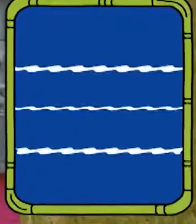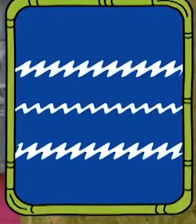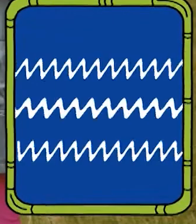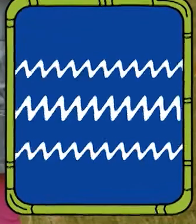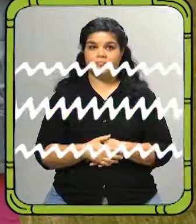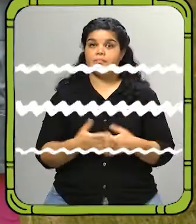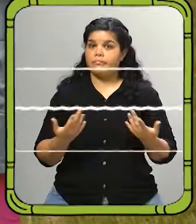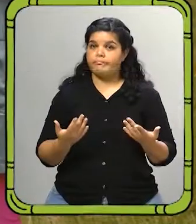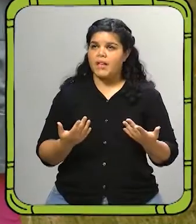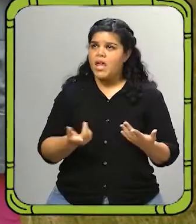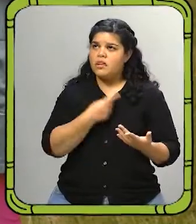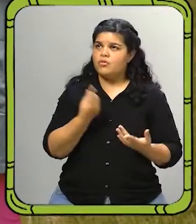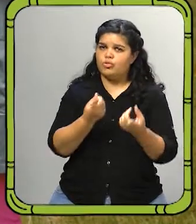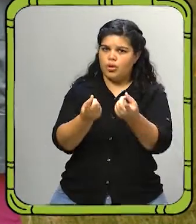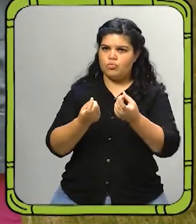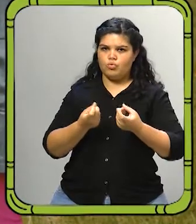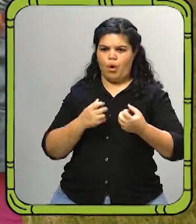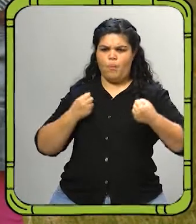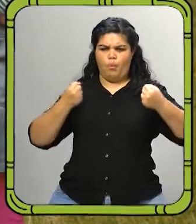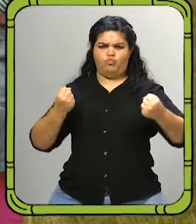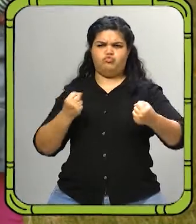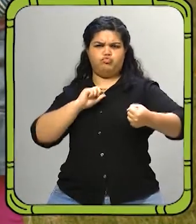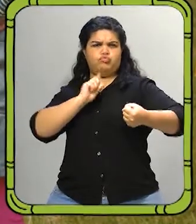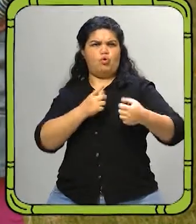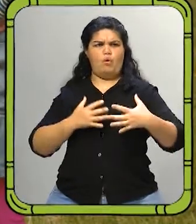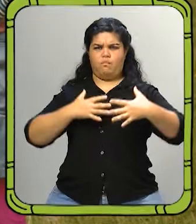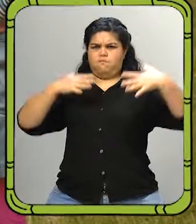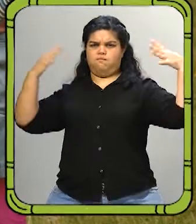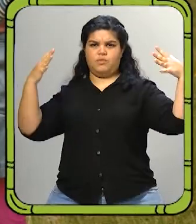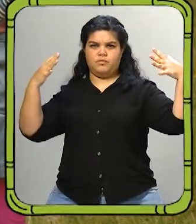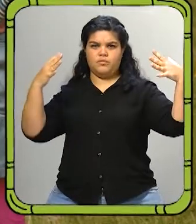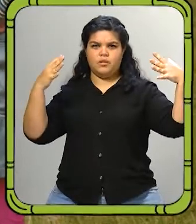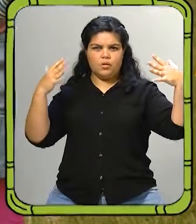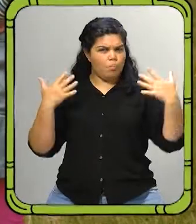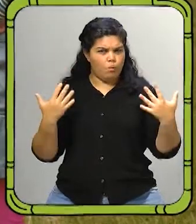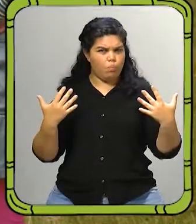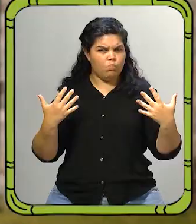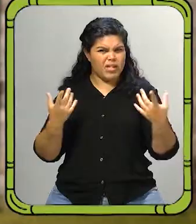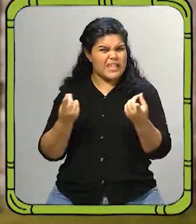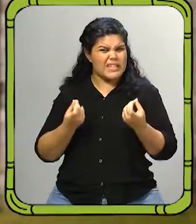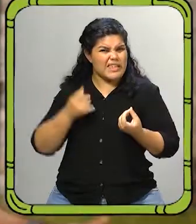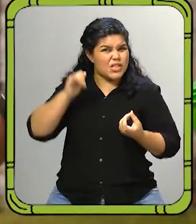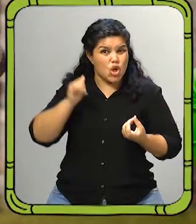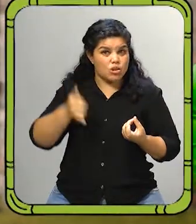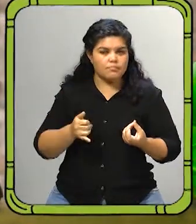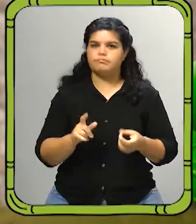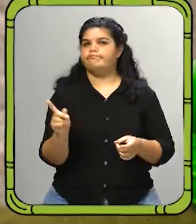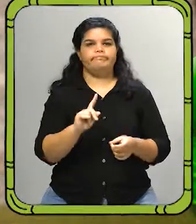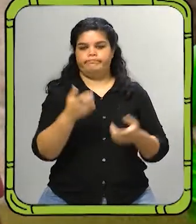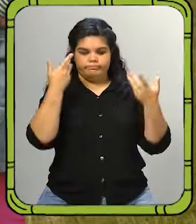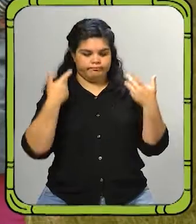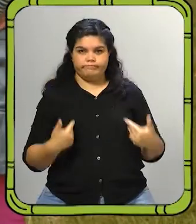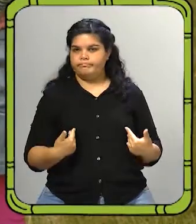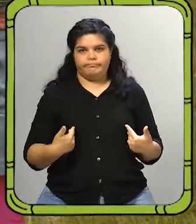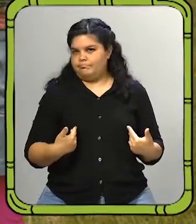¿Y es necesario que ser así como grandote o ser así fisicudo para hacer deporte? No. Soy el fiel ejemplo de